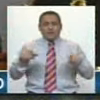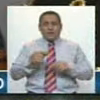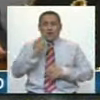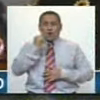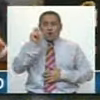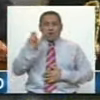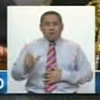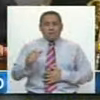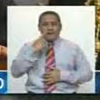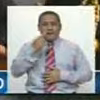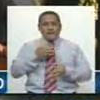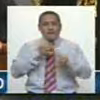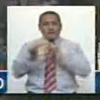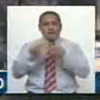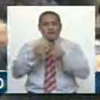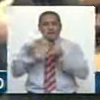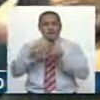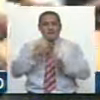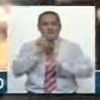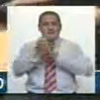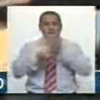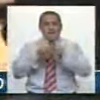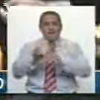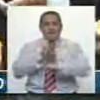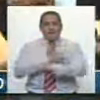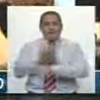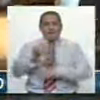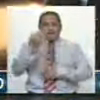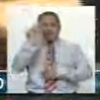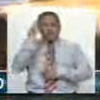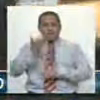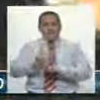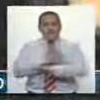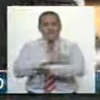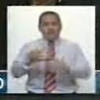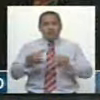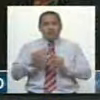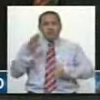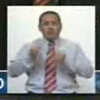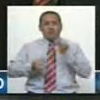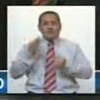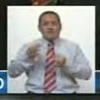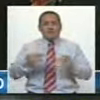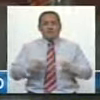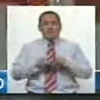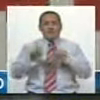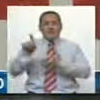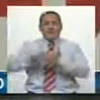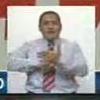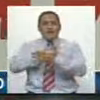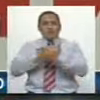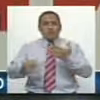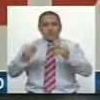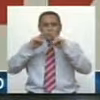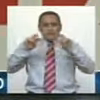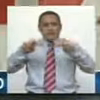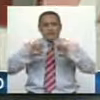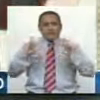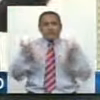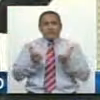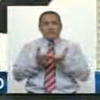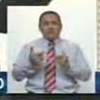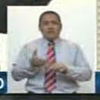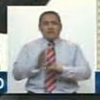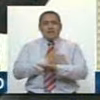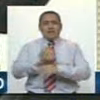Enrique Mendoza también se refirió a las críticas que en los últimos días ha recibido el Poder Judicial por haber anulado la investigación de la